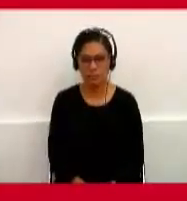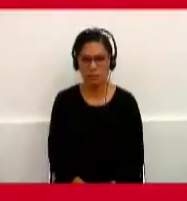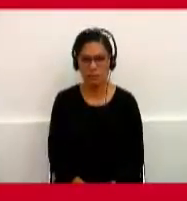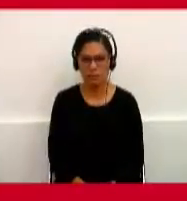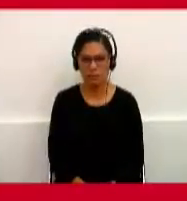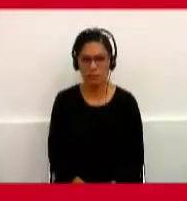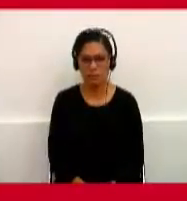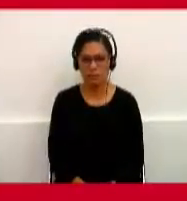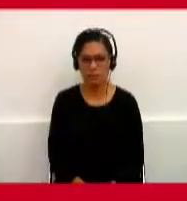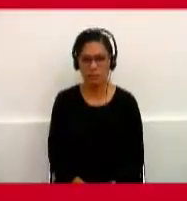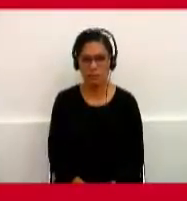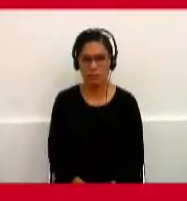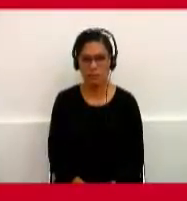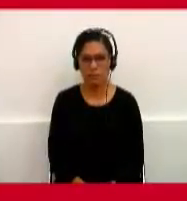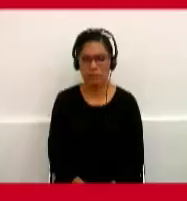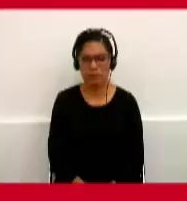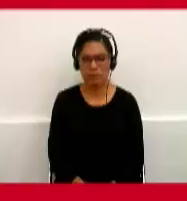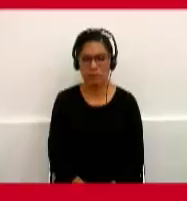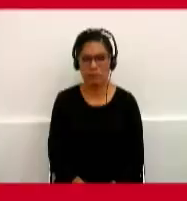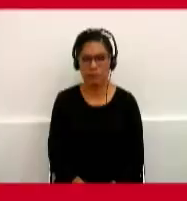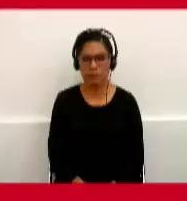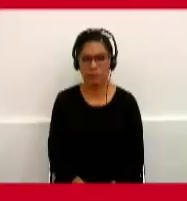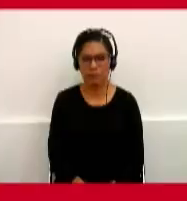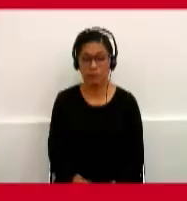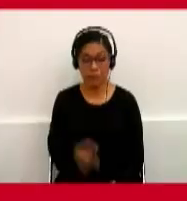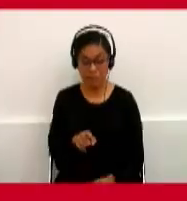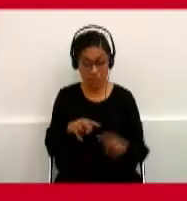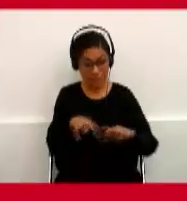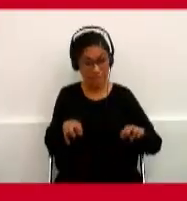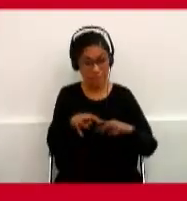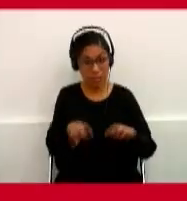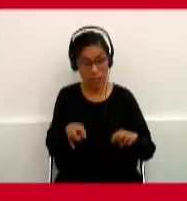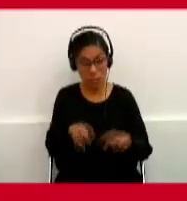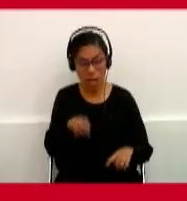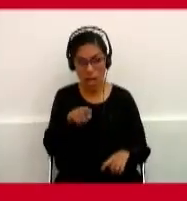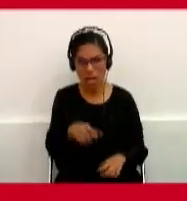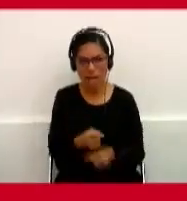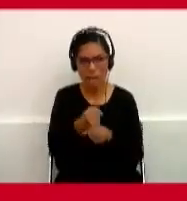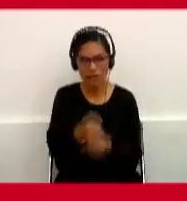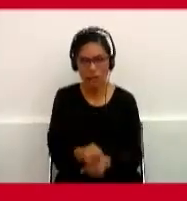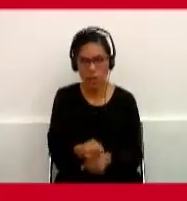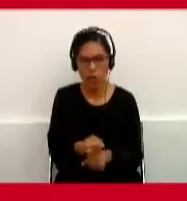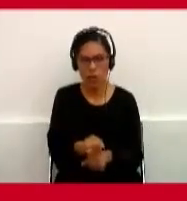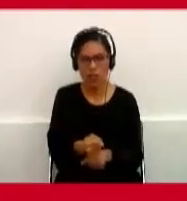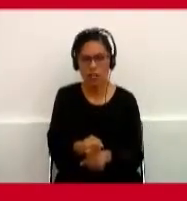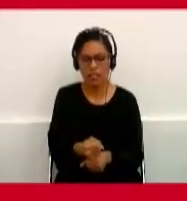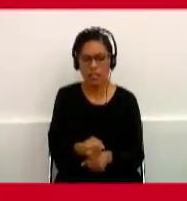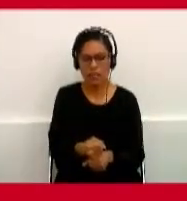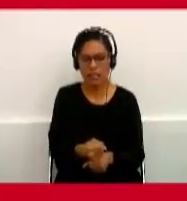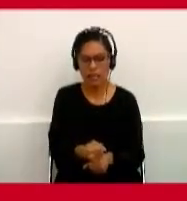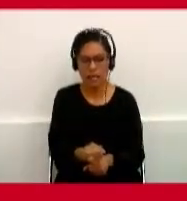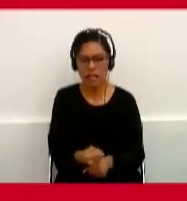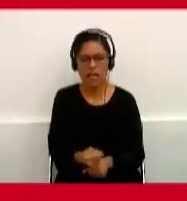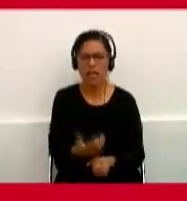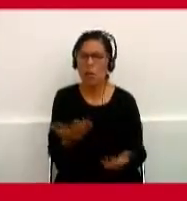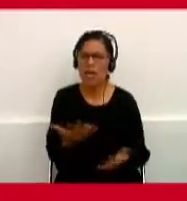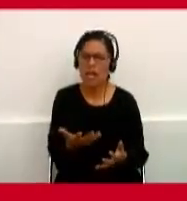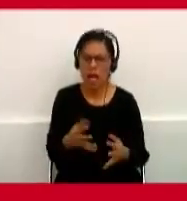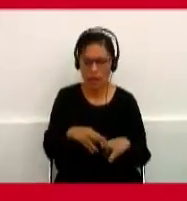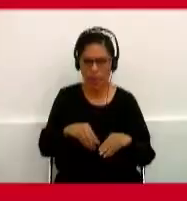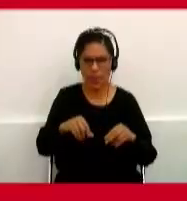es, menos para nuestra investigación, fue que la fundación que teníamos nosotros era un material